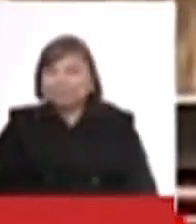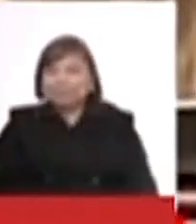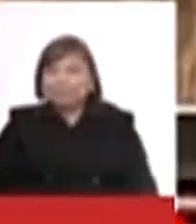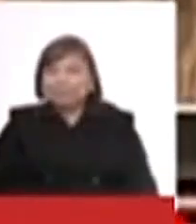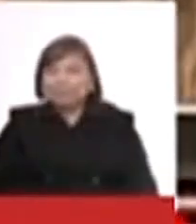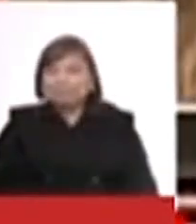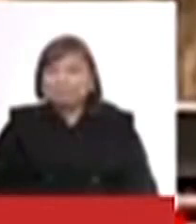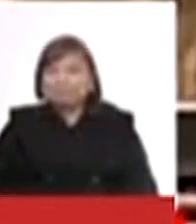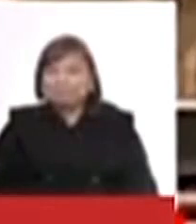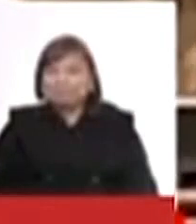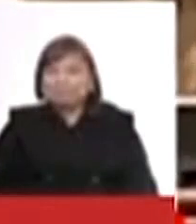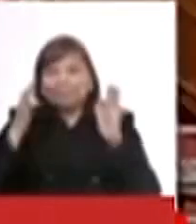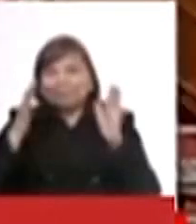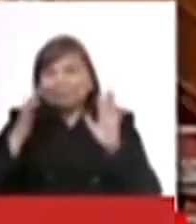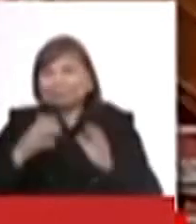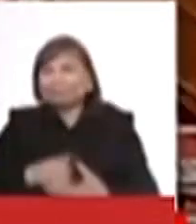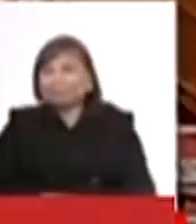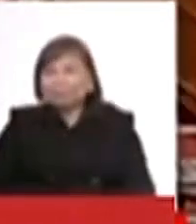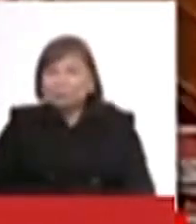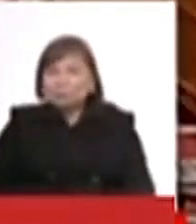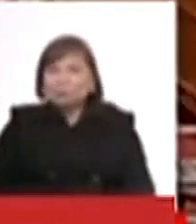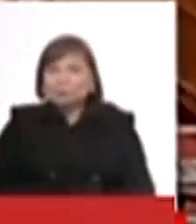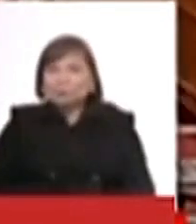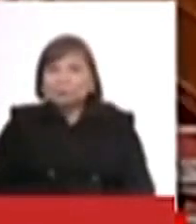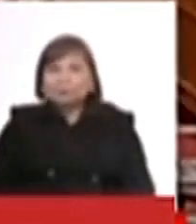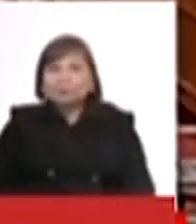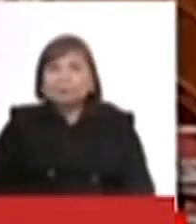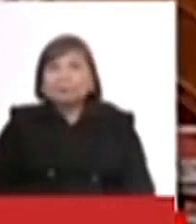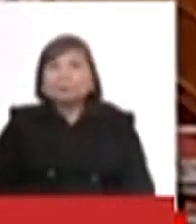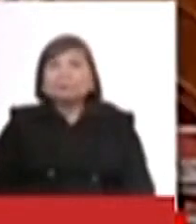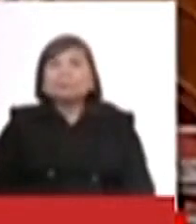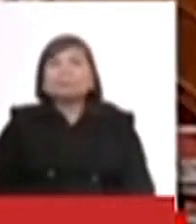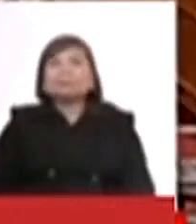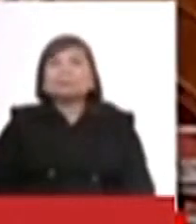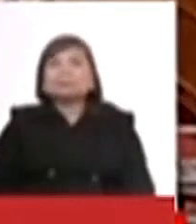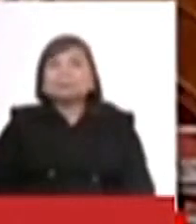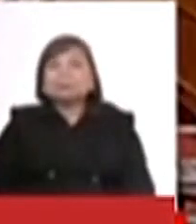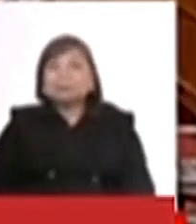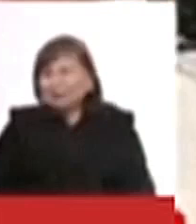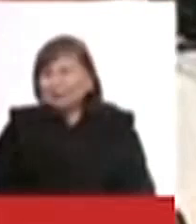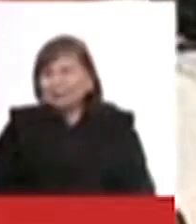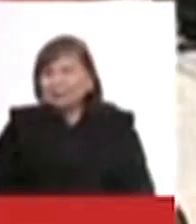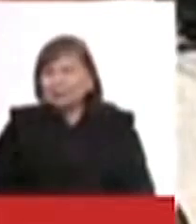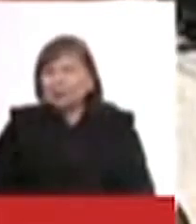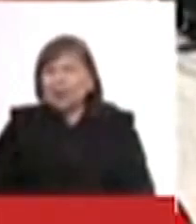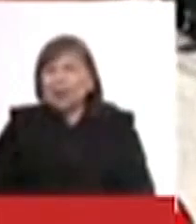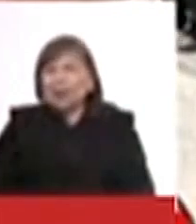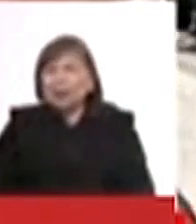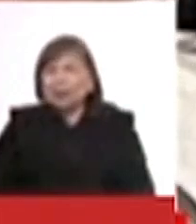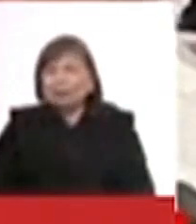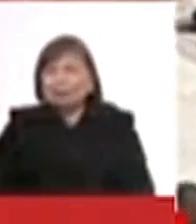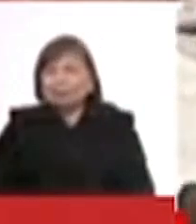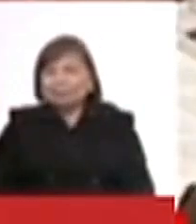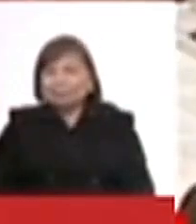la vicepresidenta y la Cancillería. Las Fuerzas Armadas y la Policía Nacional de Perú alertaron de que no acatarían cualquier